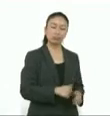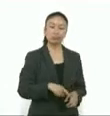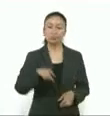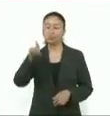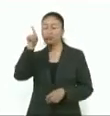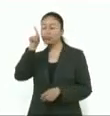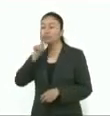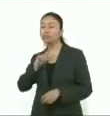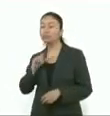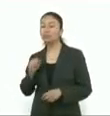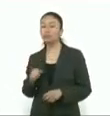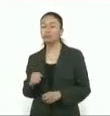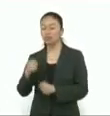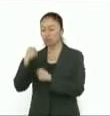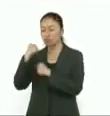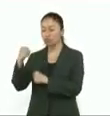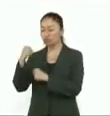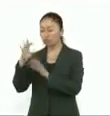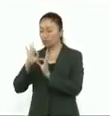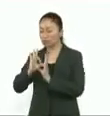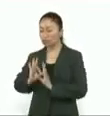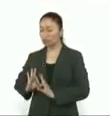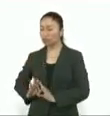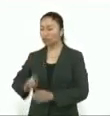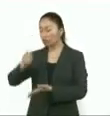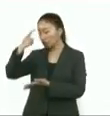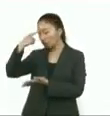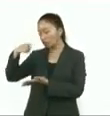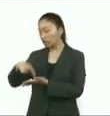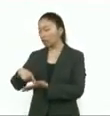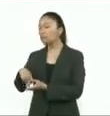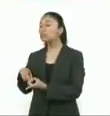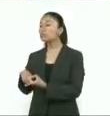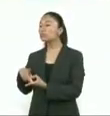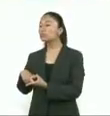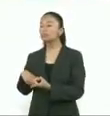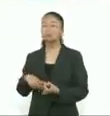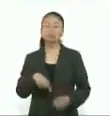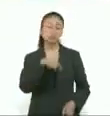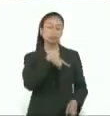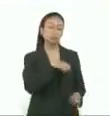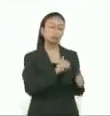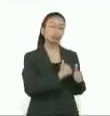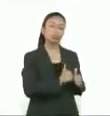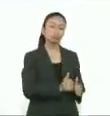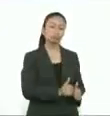Mujeres que creemos en la lucha pacífica, ¿dónde estamos?